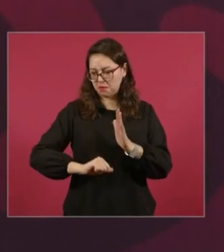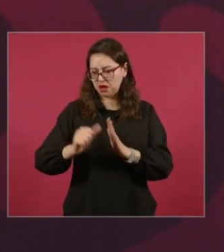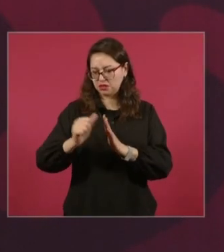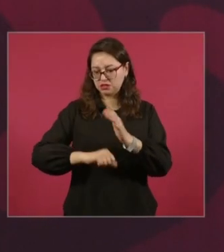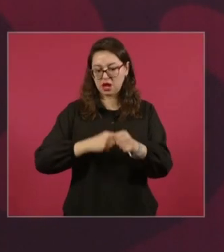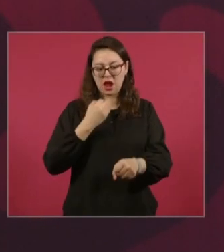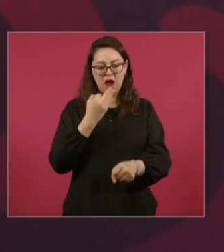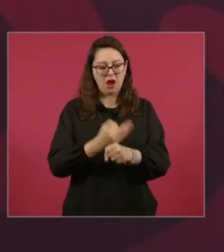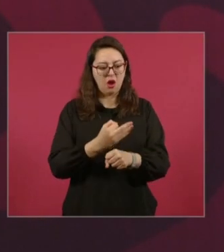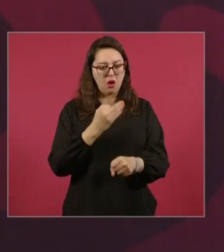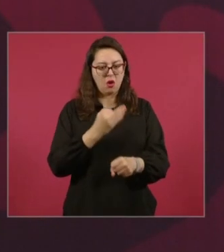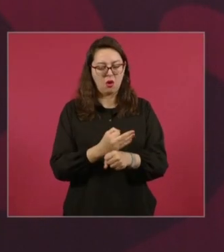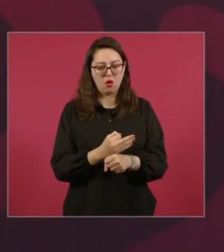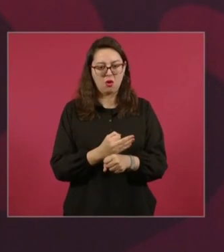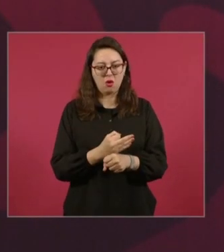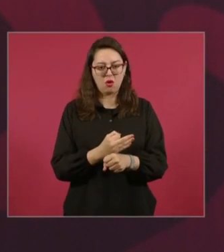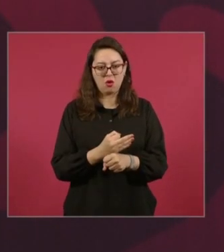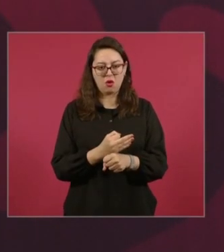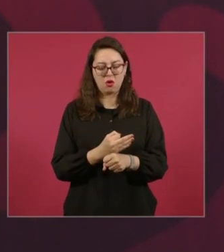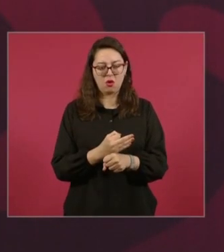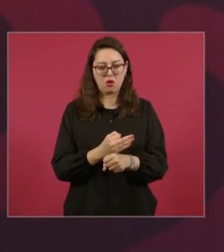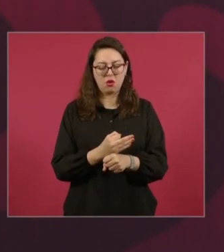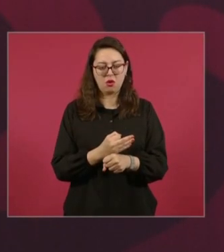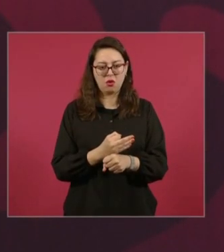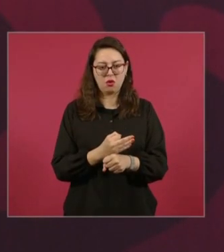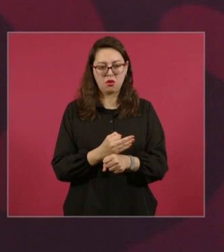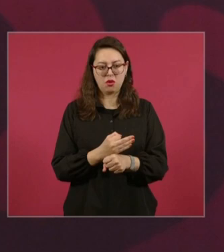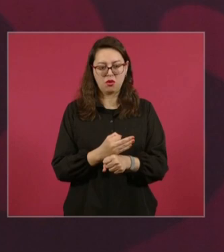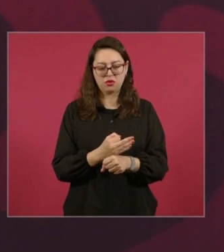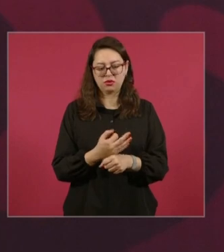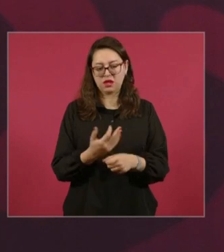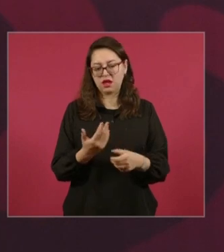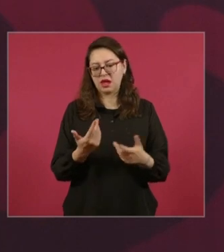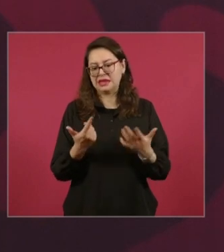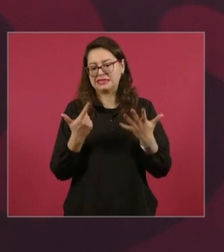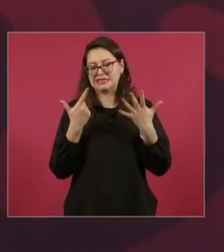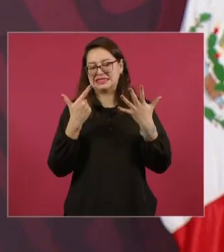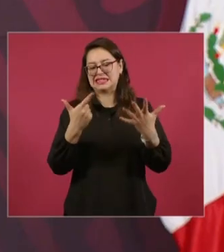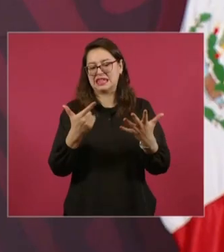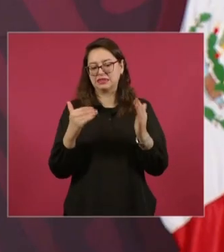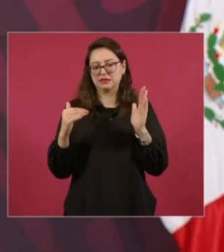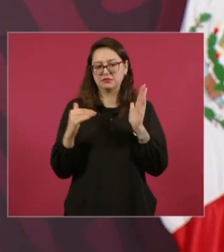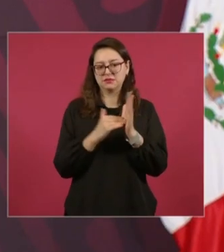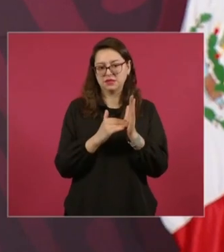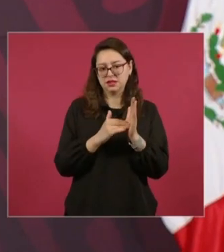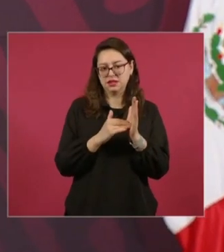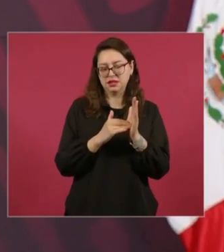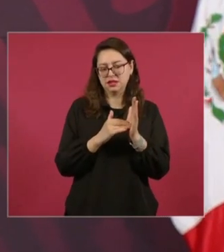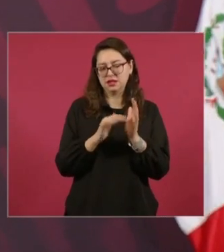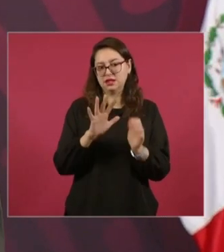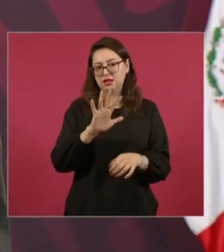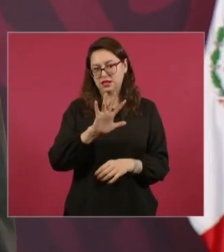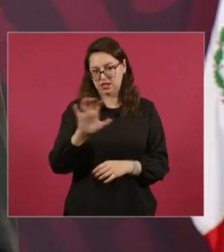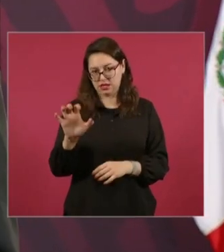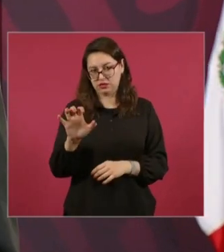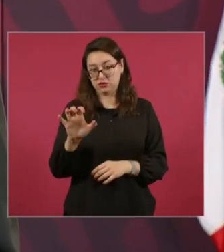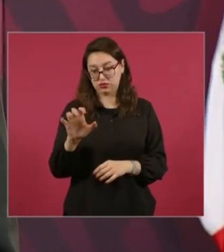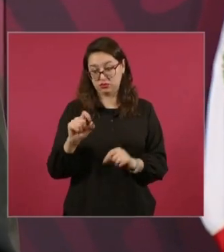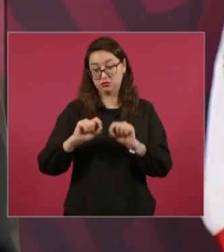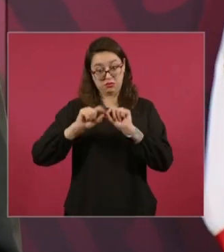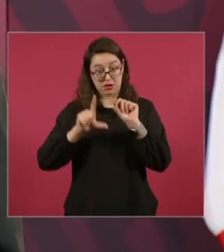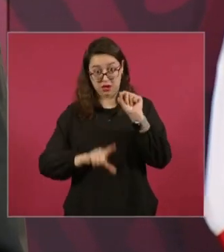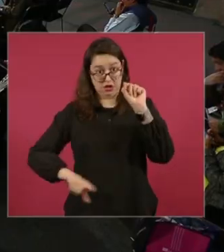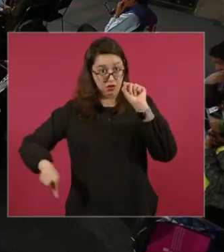Ahora es como de 750, perdón, 7.500 en el país. Pero